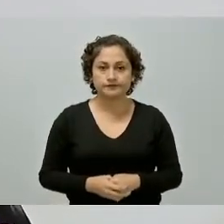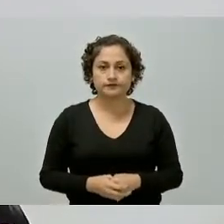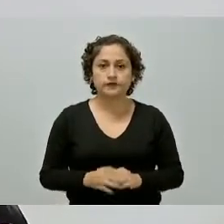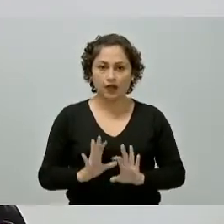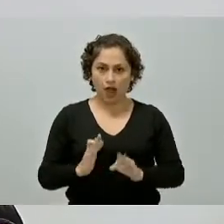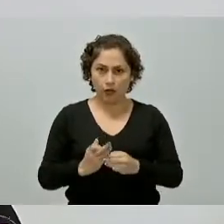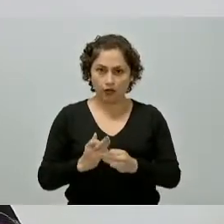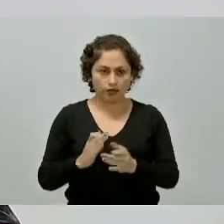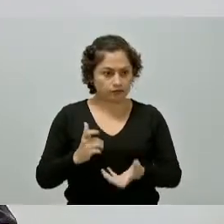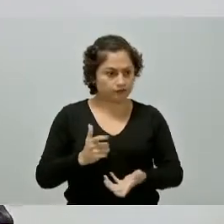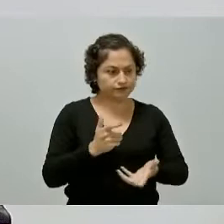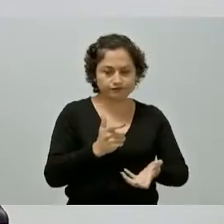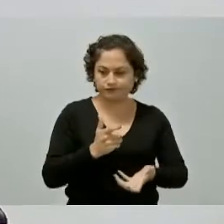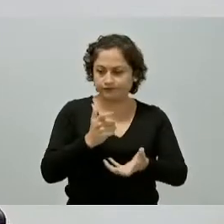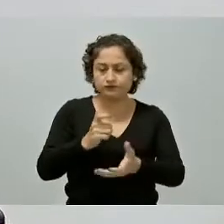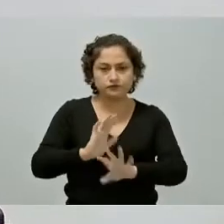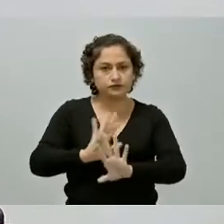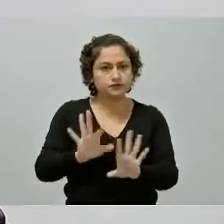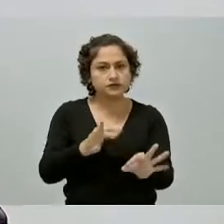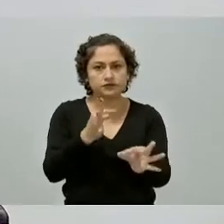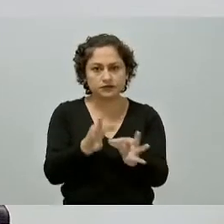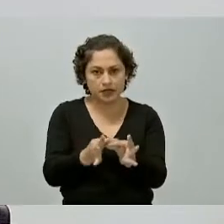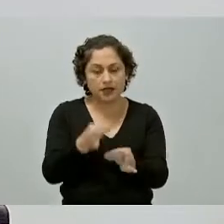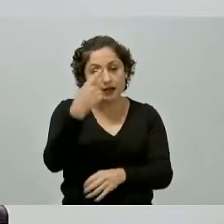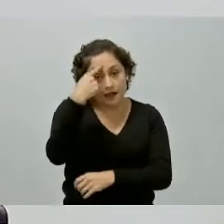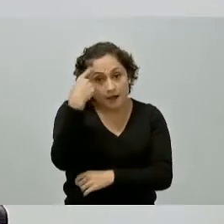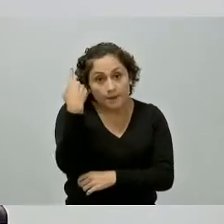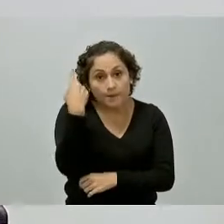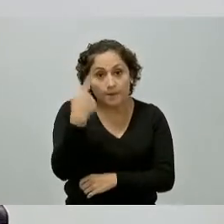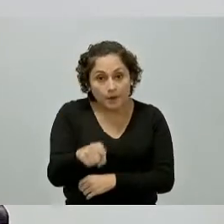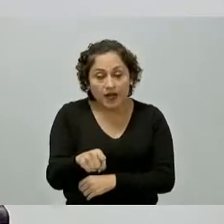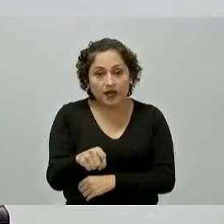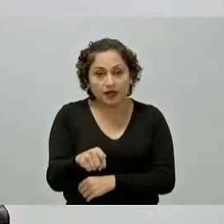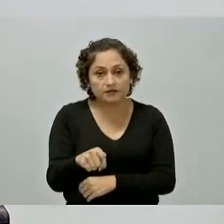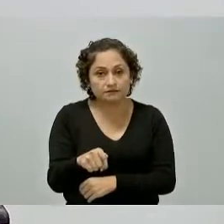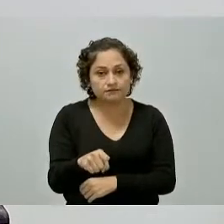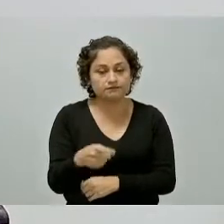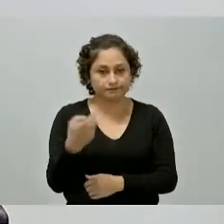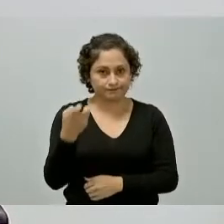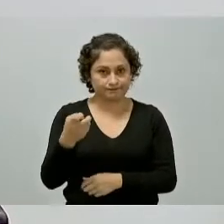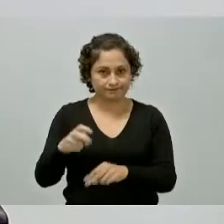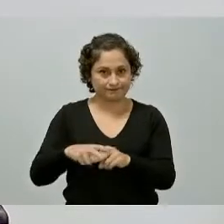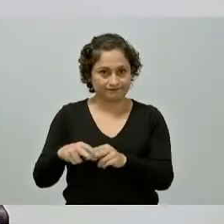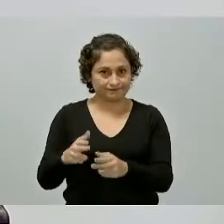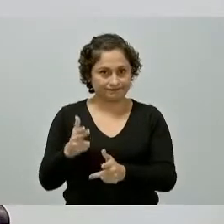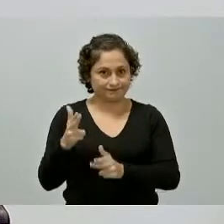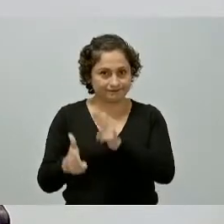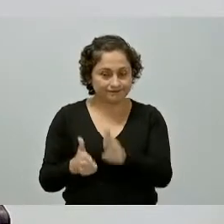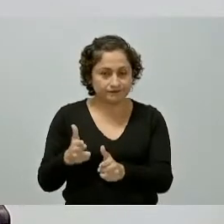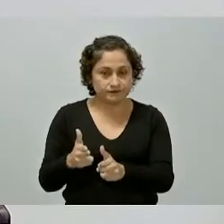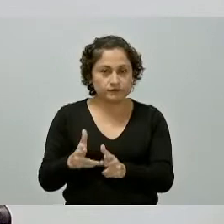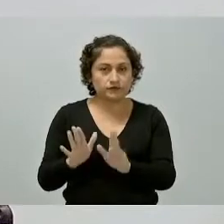este tren se estimó que iba a